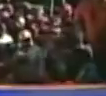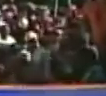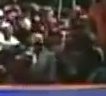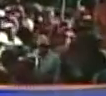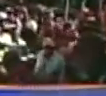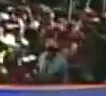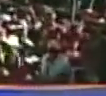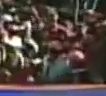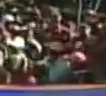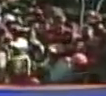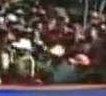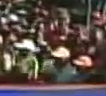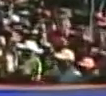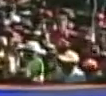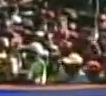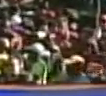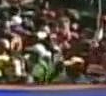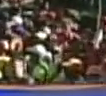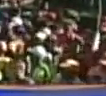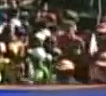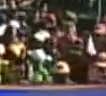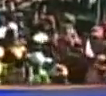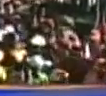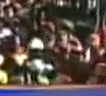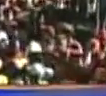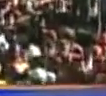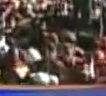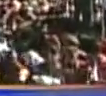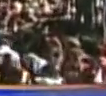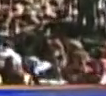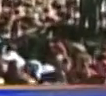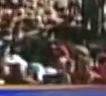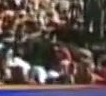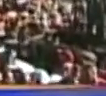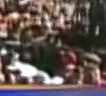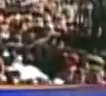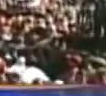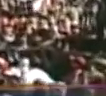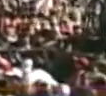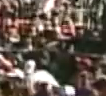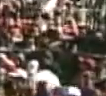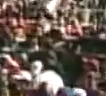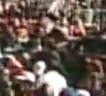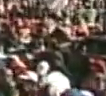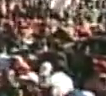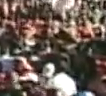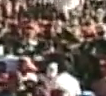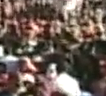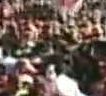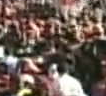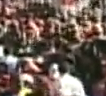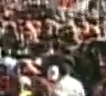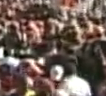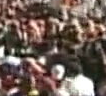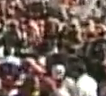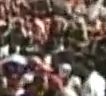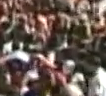empresa Conviasa, al plan Vuelta a la Patria, entre otros programas sociales. De esta manera despedimos esta